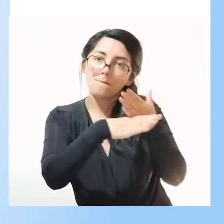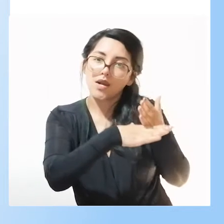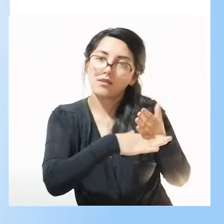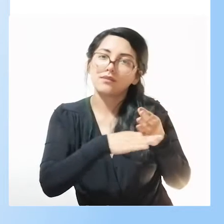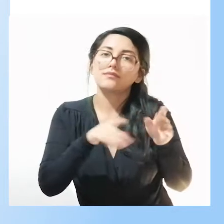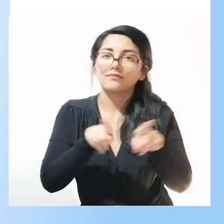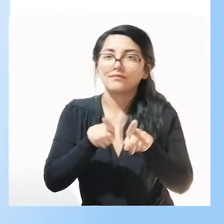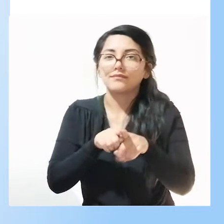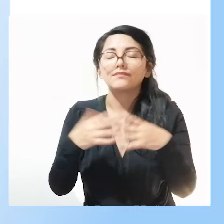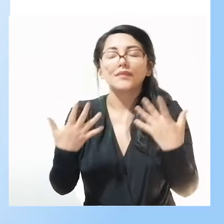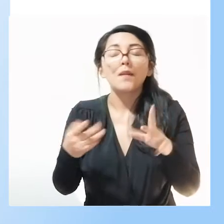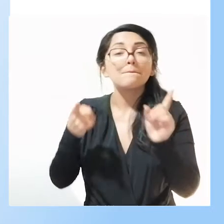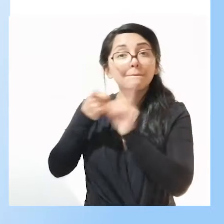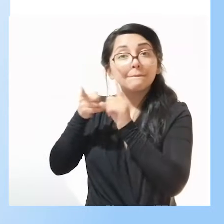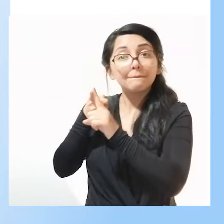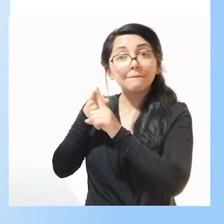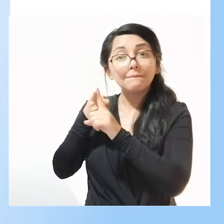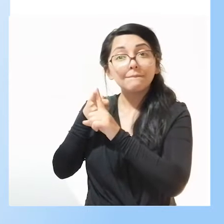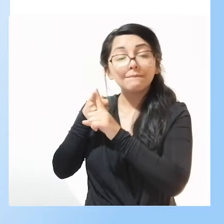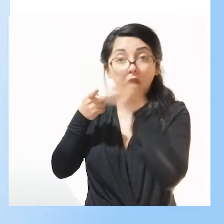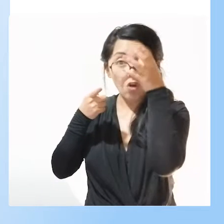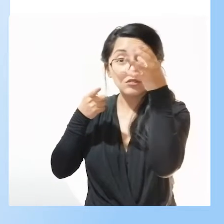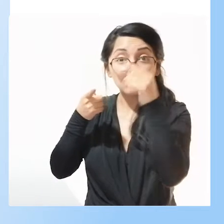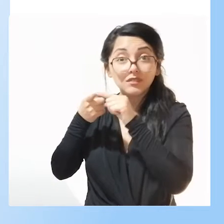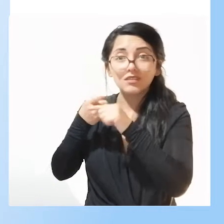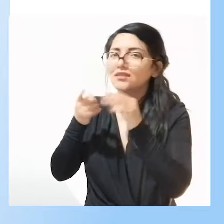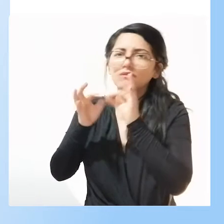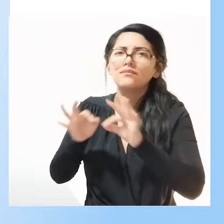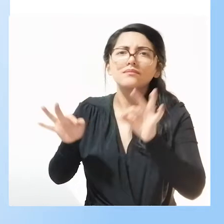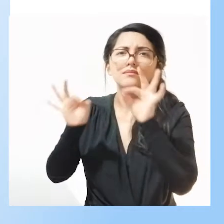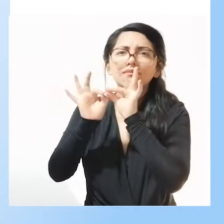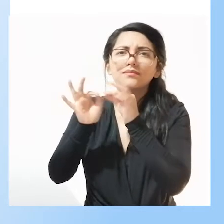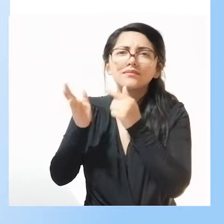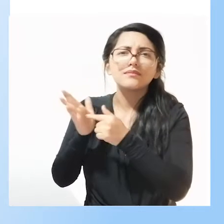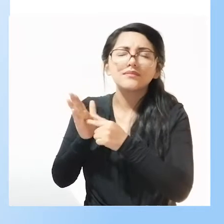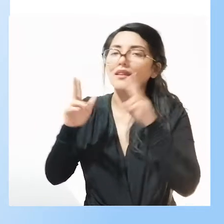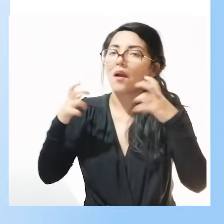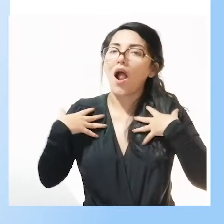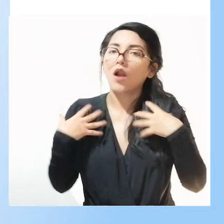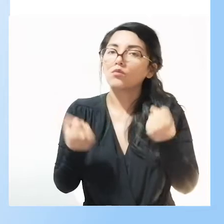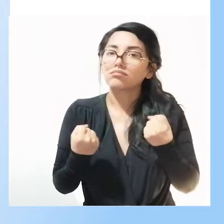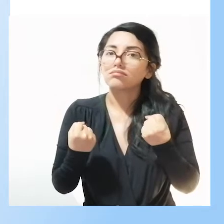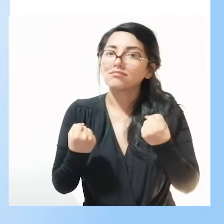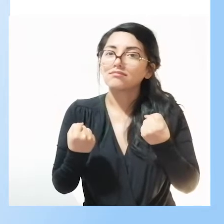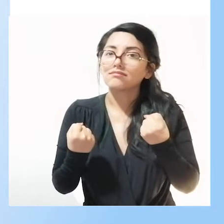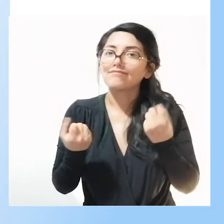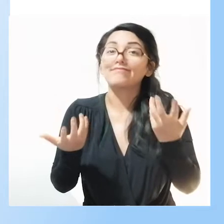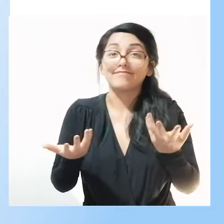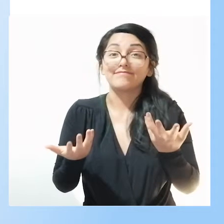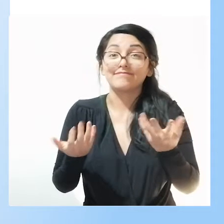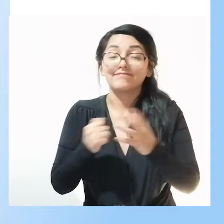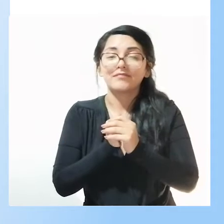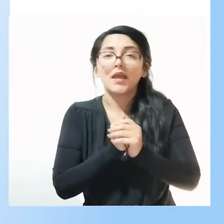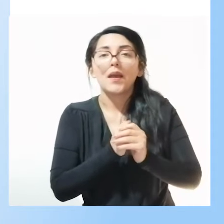El primer concepto que me parece oportuno abordar es justamente el concepto de salud, que aunque es posterior